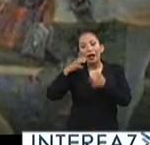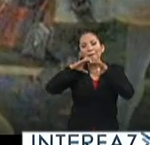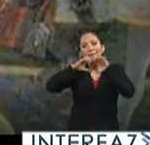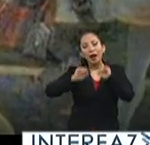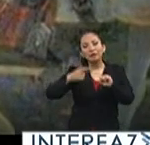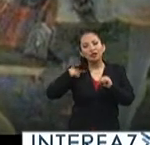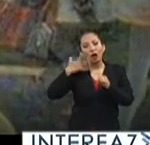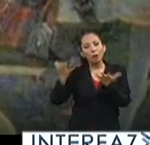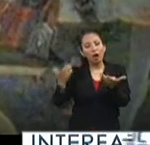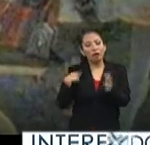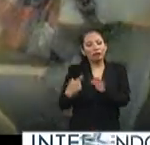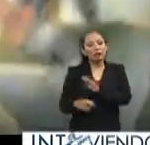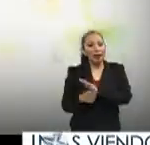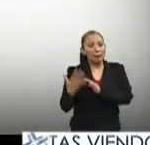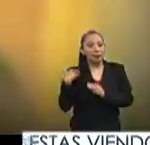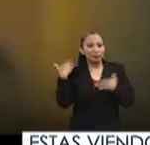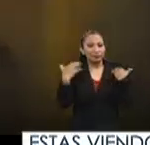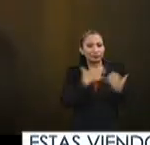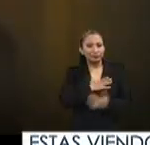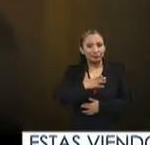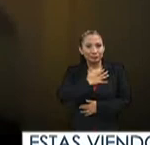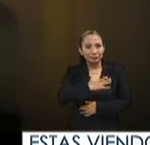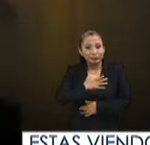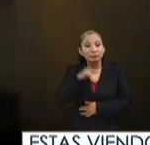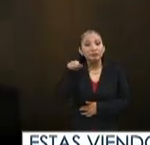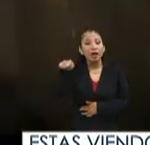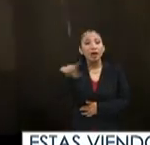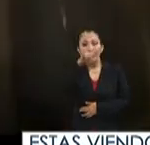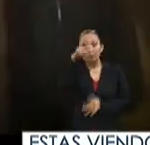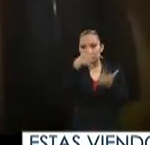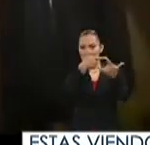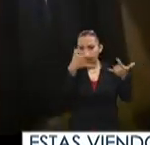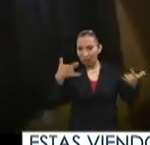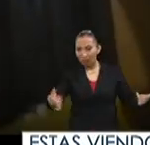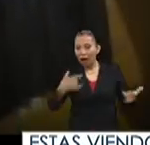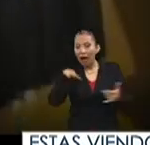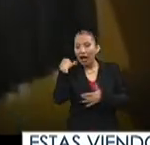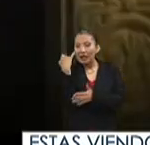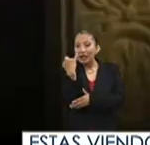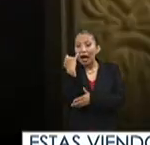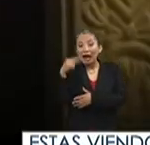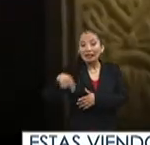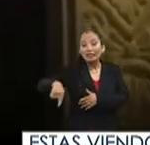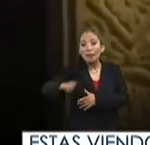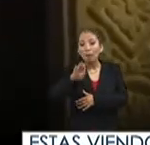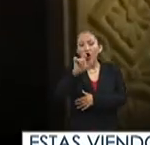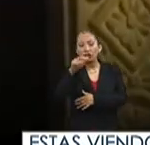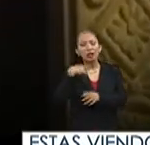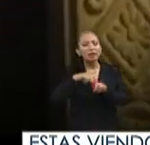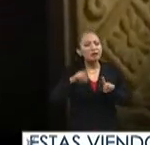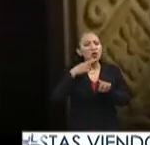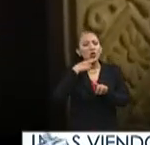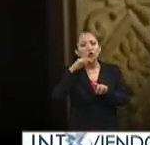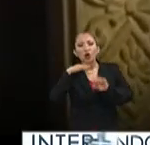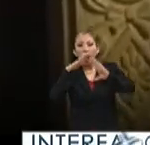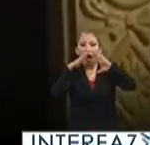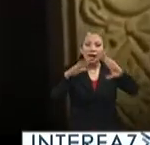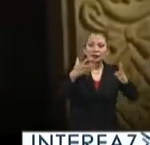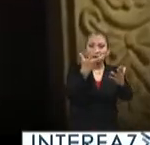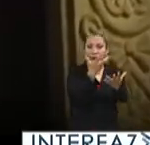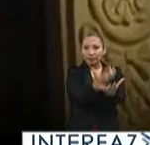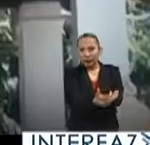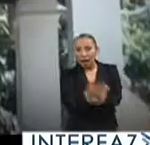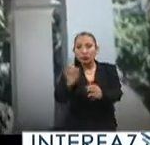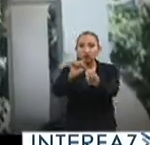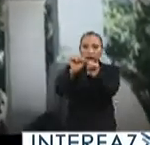emperador tuvo una aventura. A lo largo de su historia, el Jardín Borda tuvo varios usos, como casa de